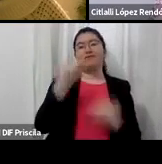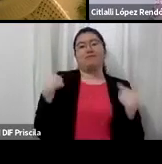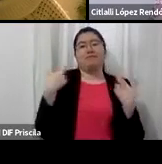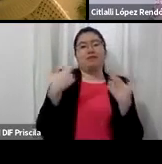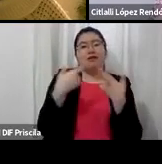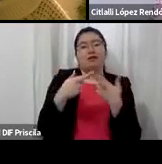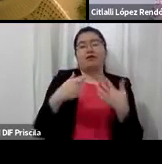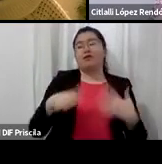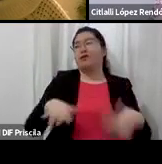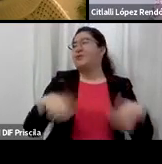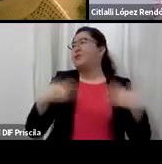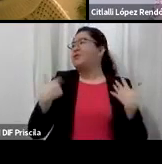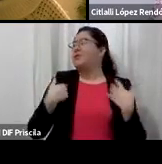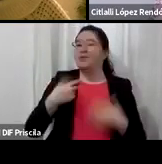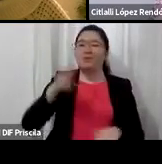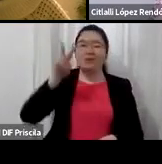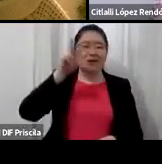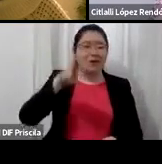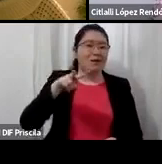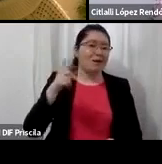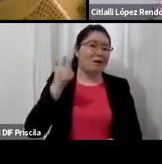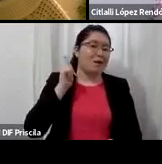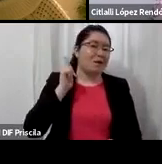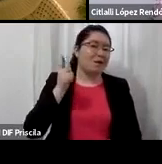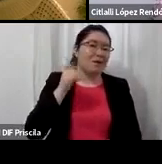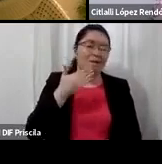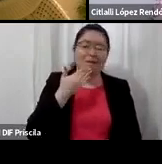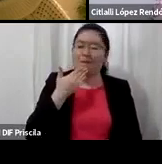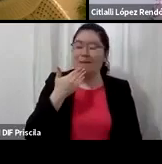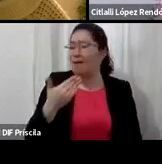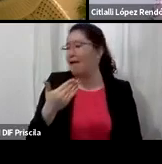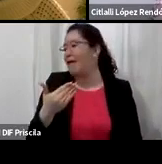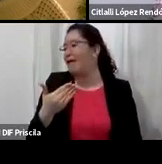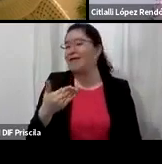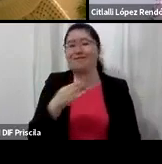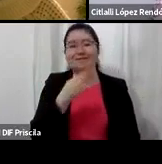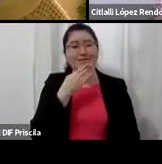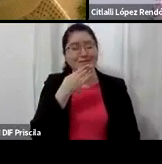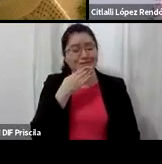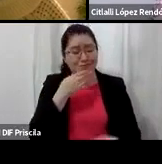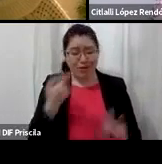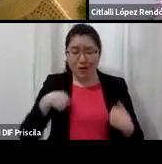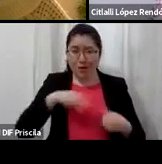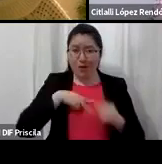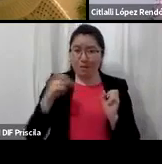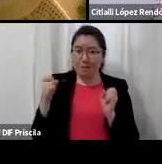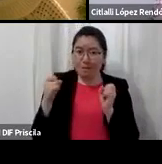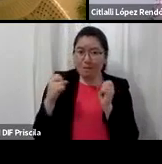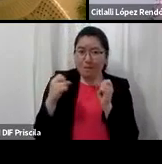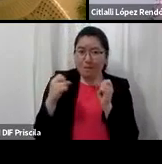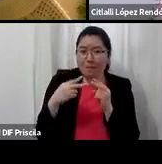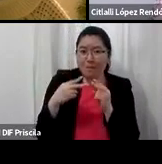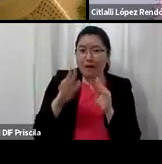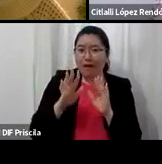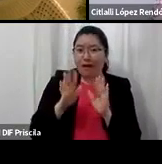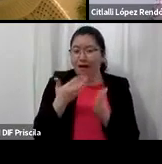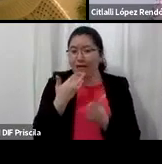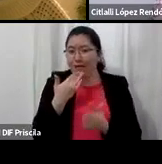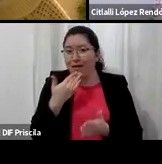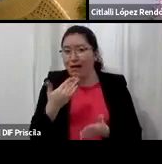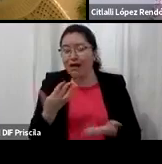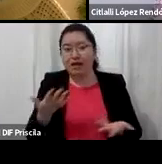esperanza, qué bueno que nos vimos, qué bueno que los oímos. O sea, son estas cosas que el profesorado a nivel nacional les